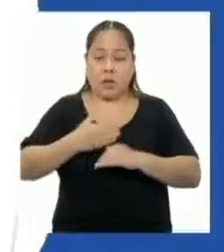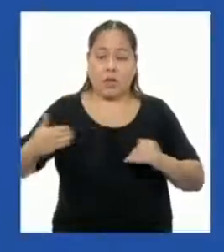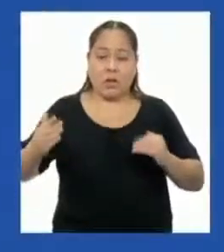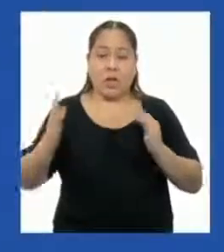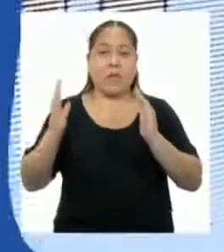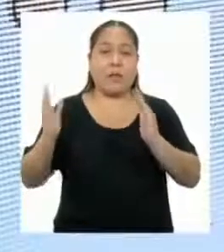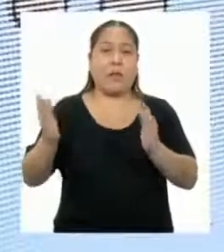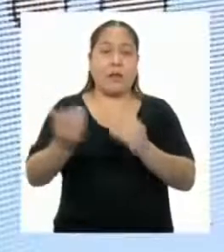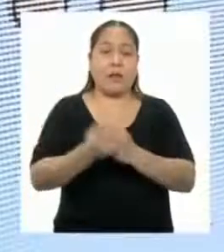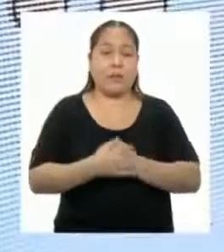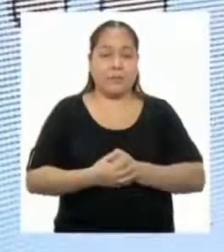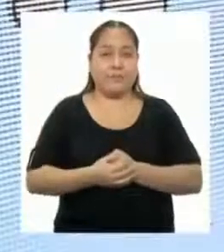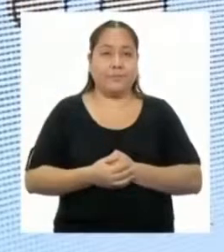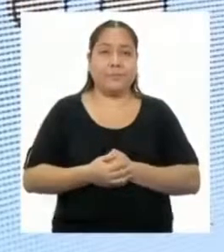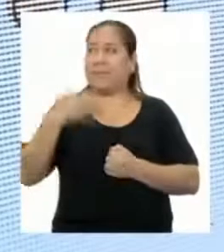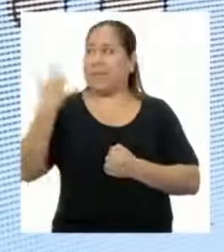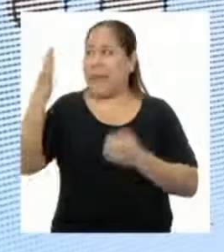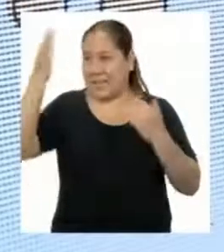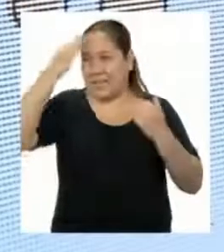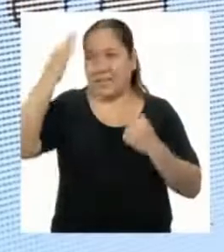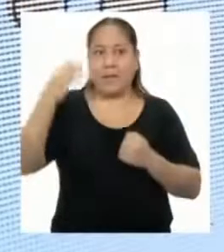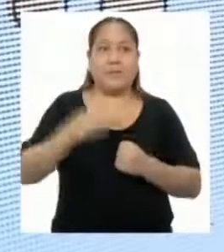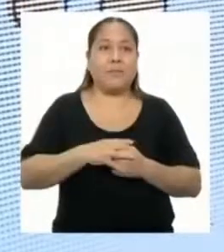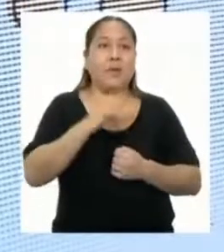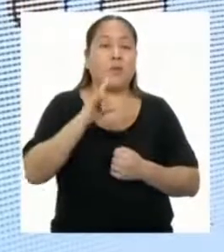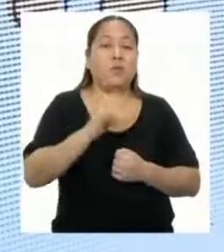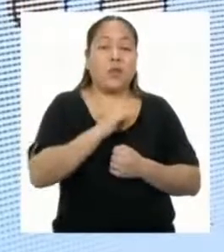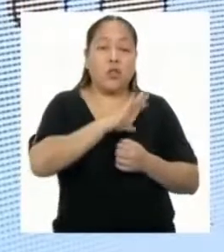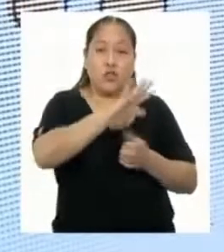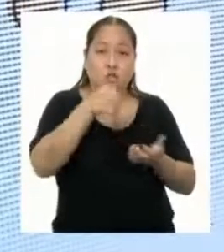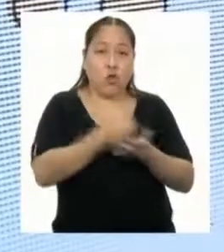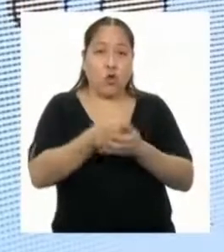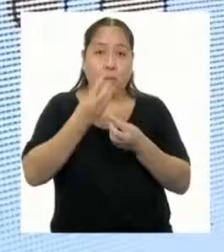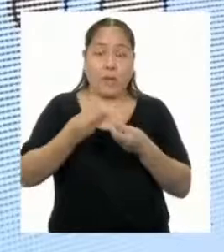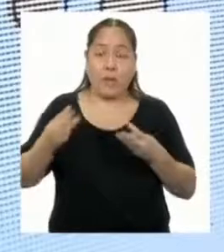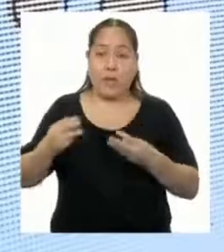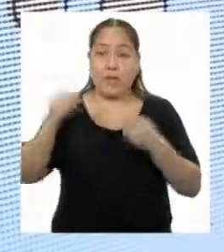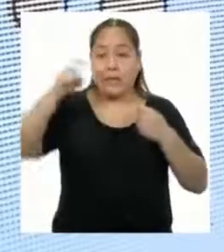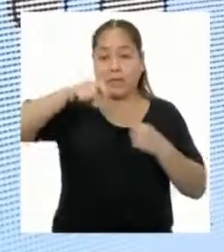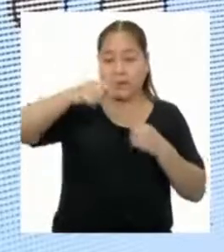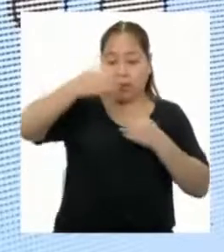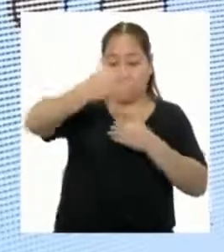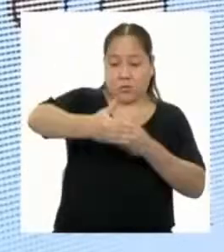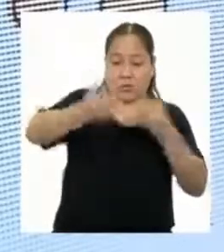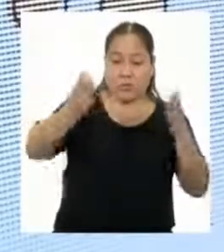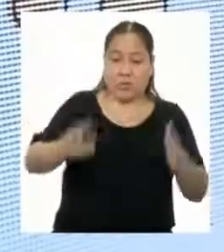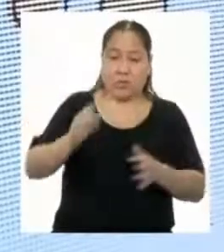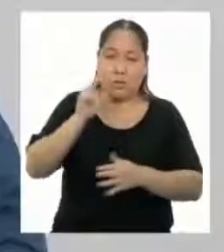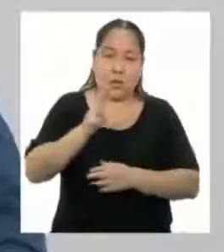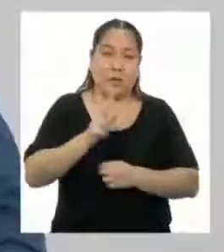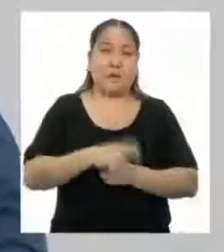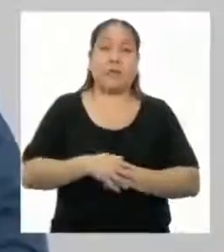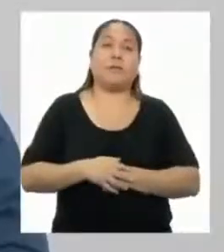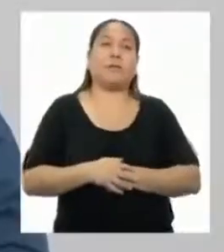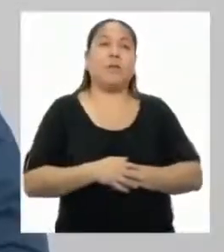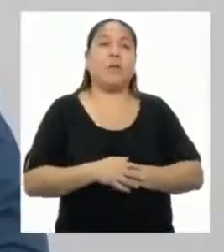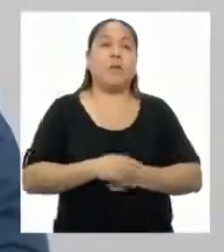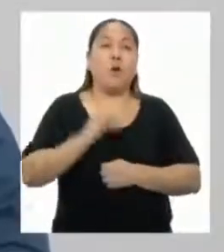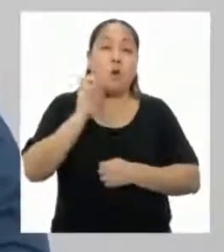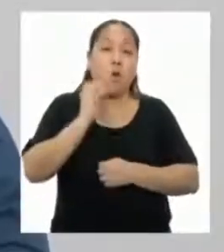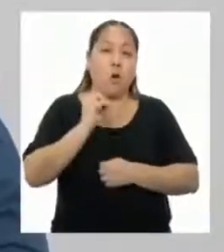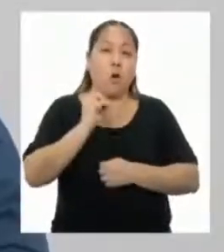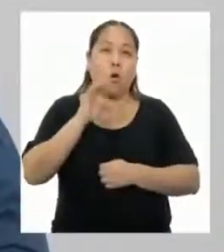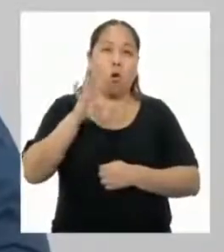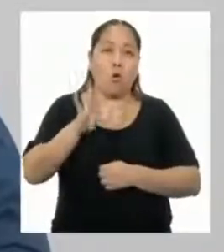laterales. ¡Ya lo tengo! Para utilizar todo el material debo hacer 3 prismas cuadrangulares. O